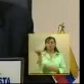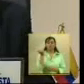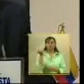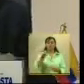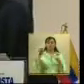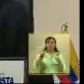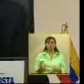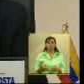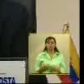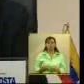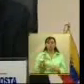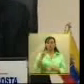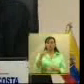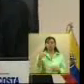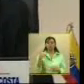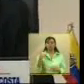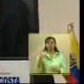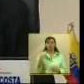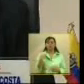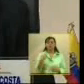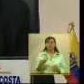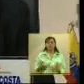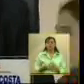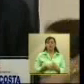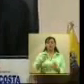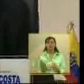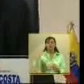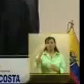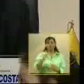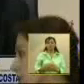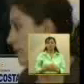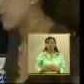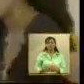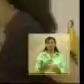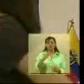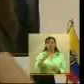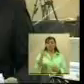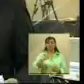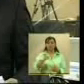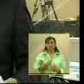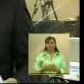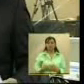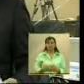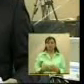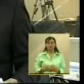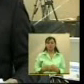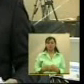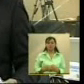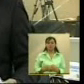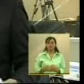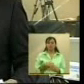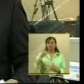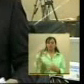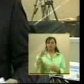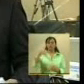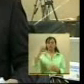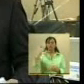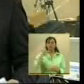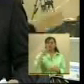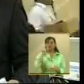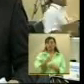nunca pudieron obtener récord policial. Su tiempo cumplido, señor asambleísta. Necesarios. Un minuto. No encontraron un empleo